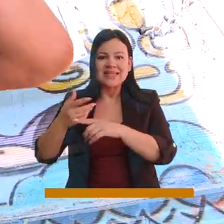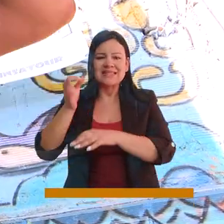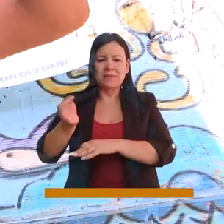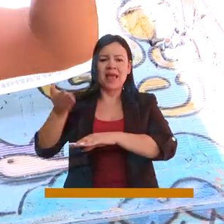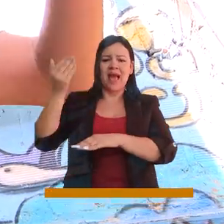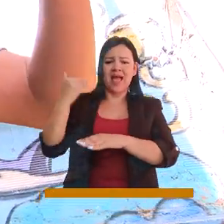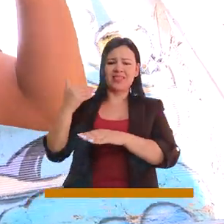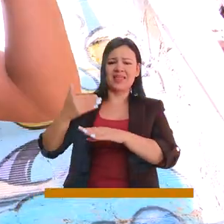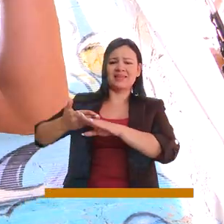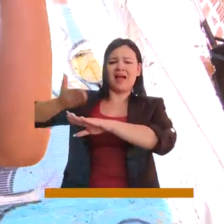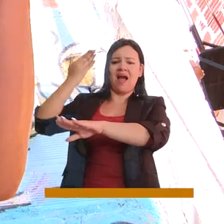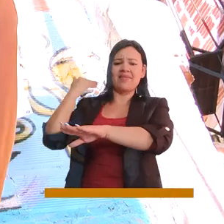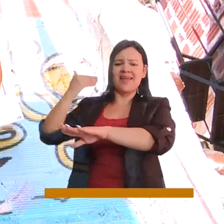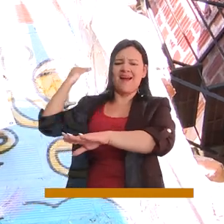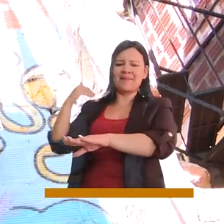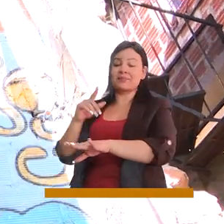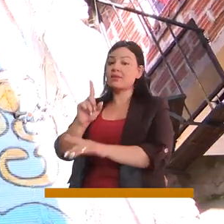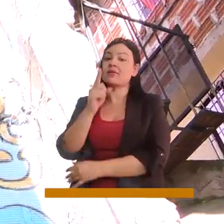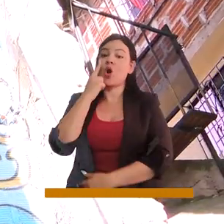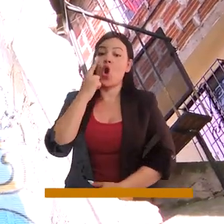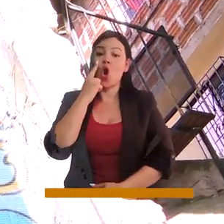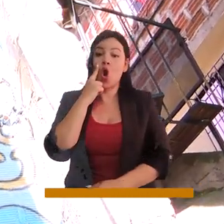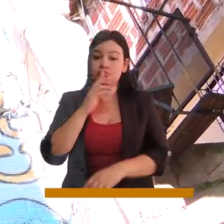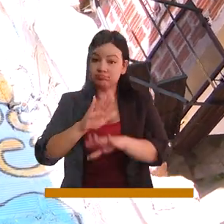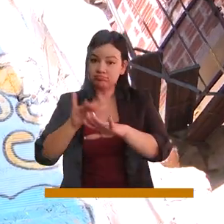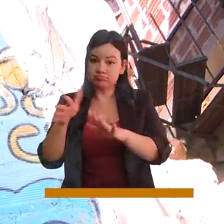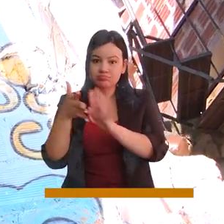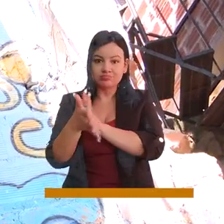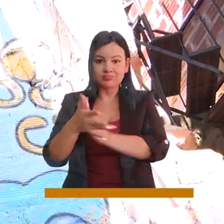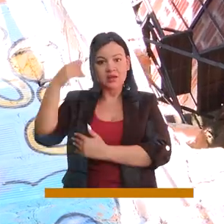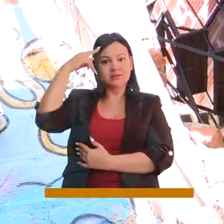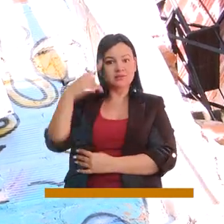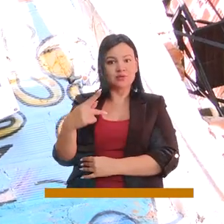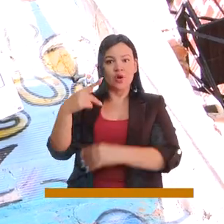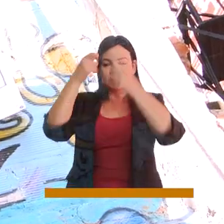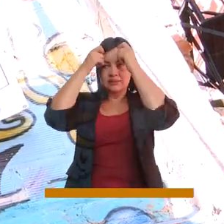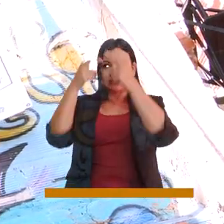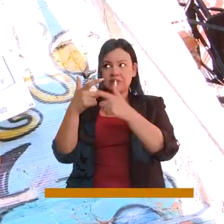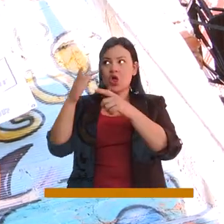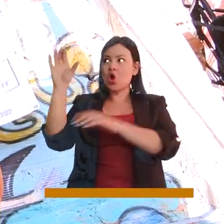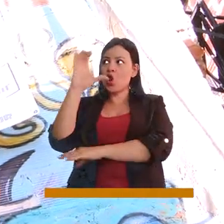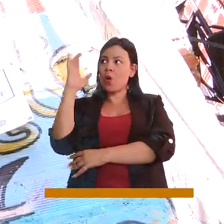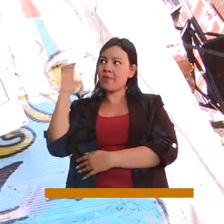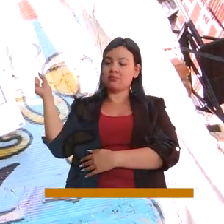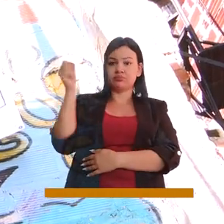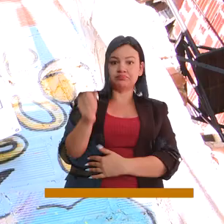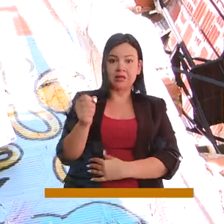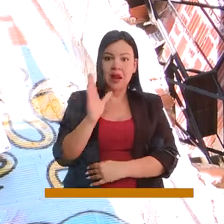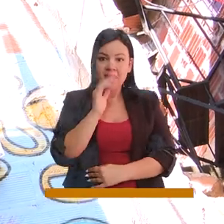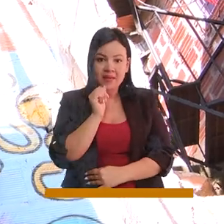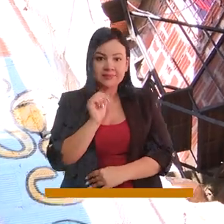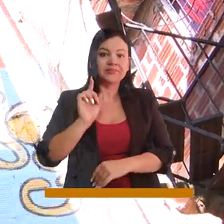eso siempre hay un antes siempre hay un antes y ojo que en mucha parte de esta historia no ha estado presente el estado colombiano